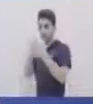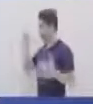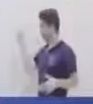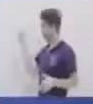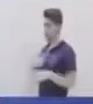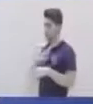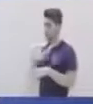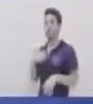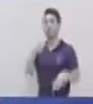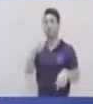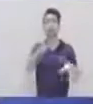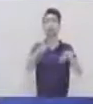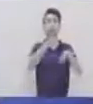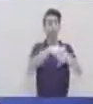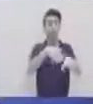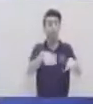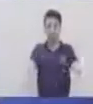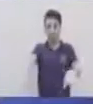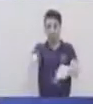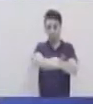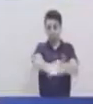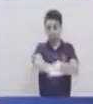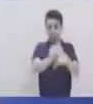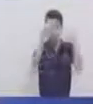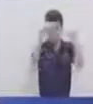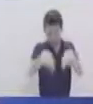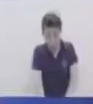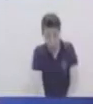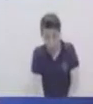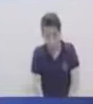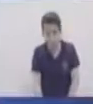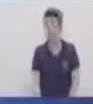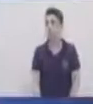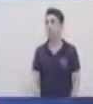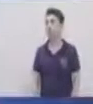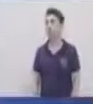Paso la derecha sobre la izquierda. Hacia abajo.